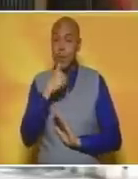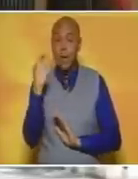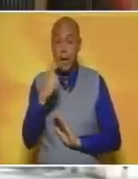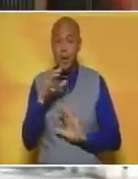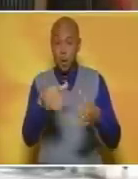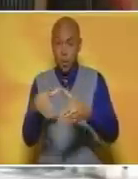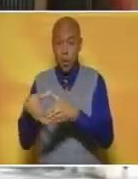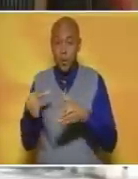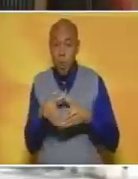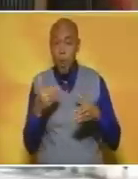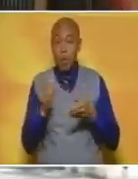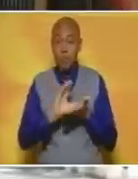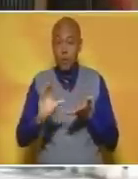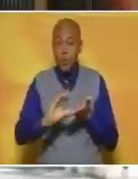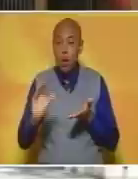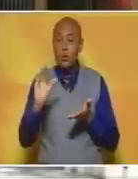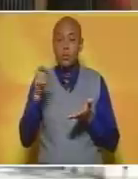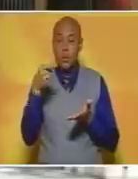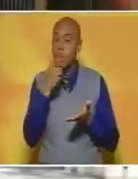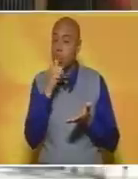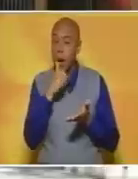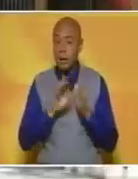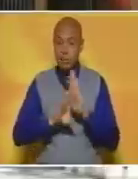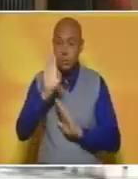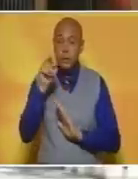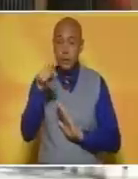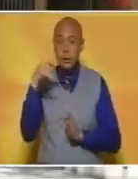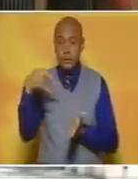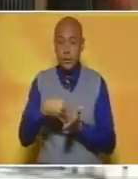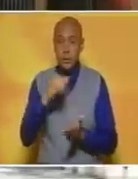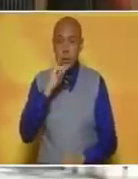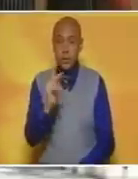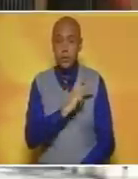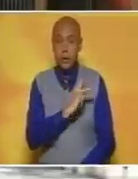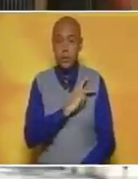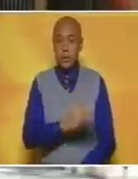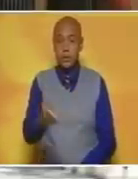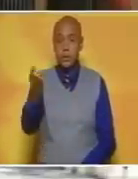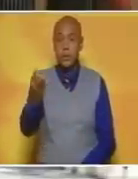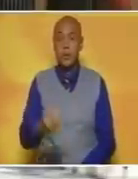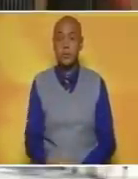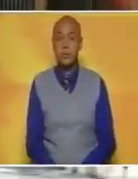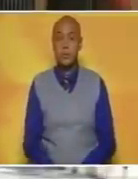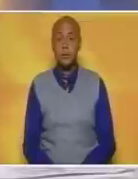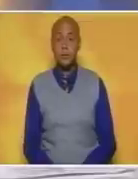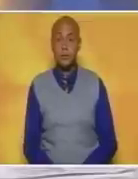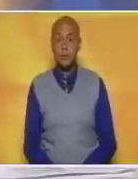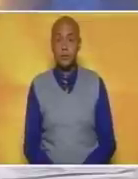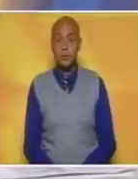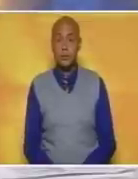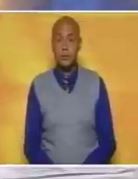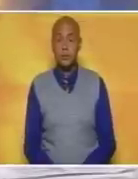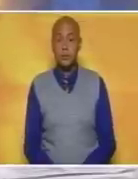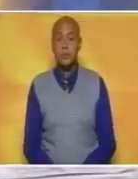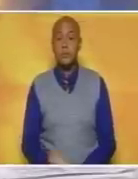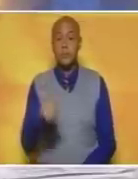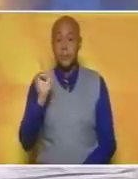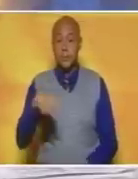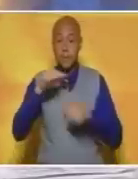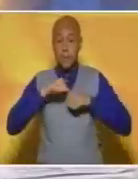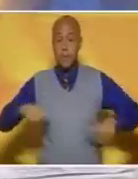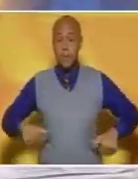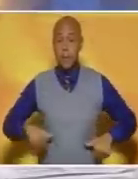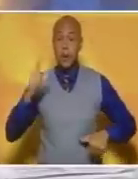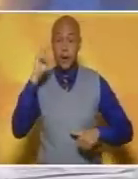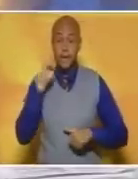de los sectores productivos se registró un incremento. En Carabobo, Randolfo Blanco, Noticiero Venevisión. La Guardia Nacional